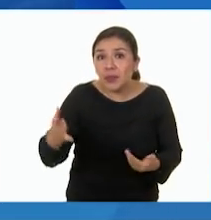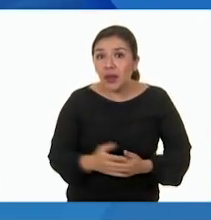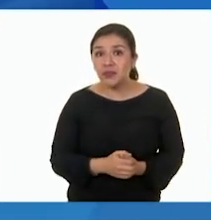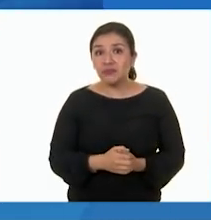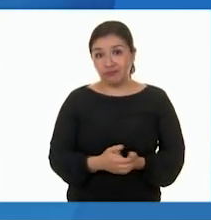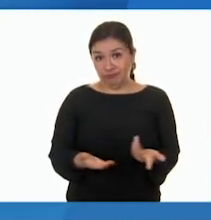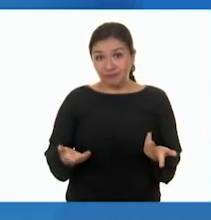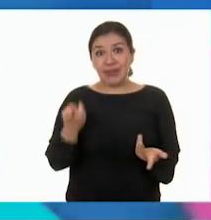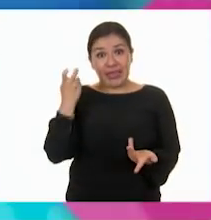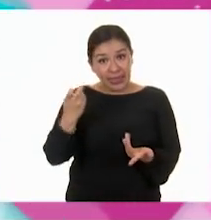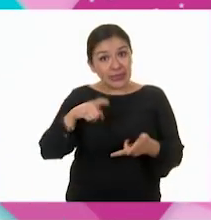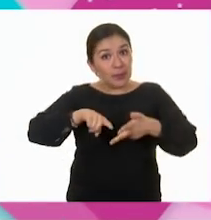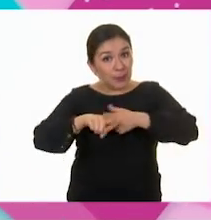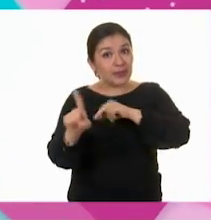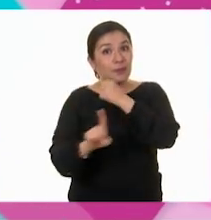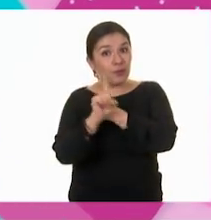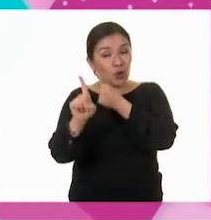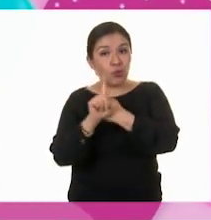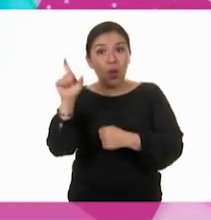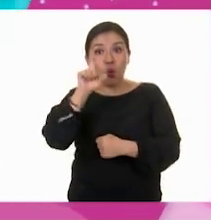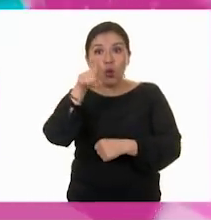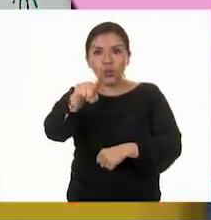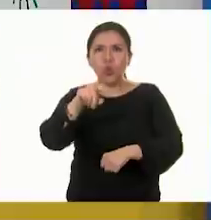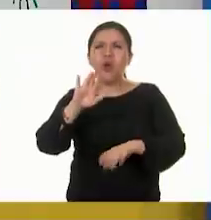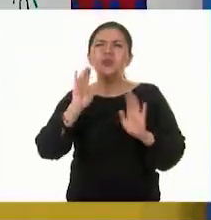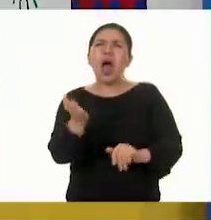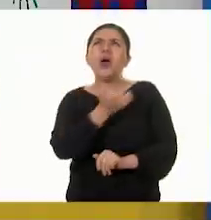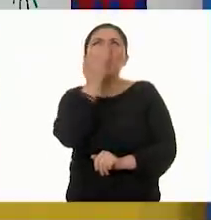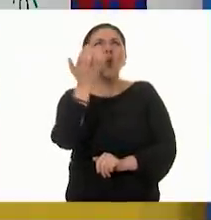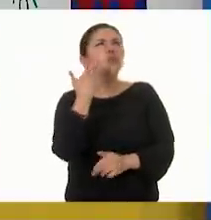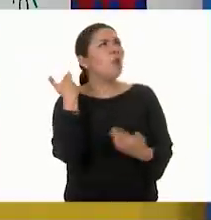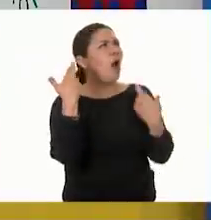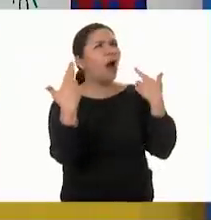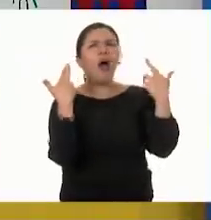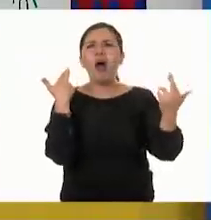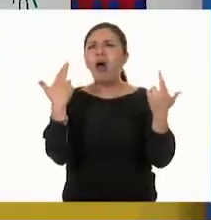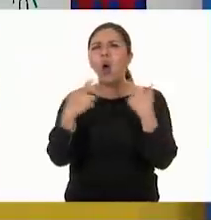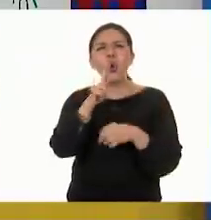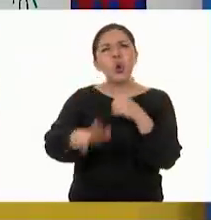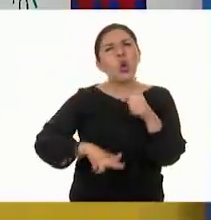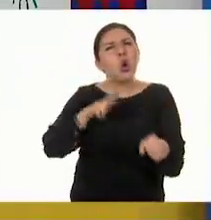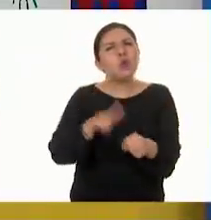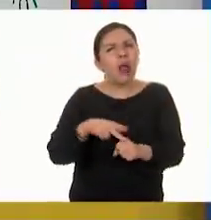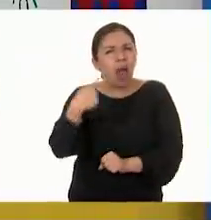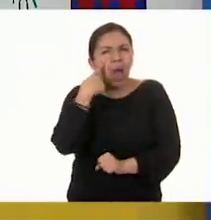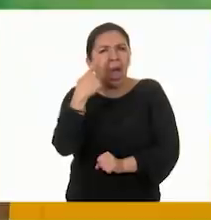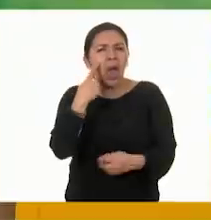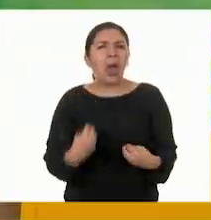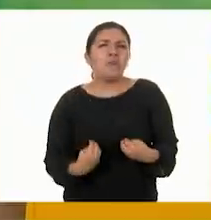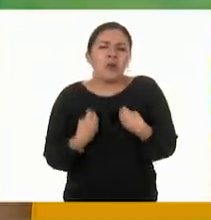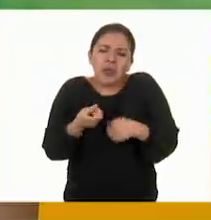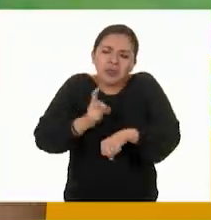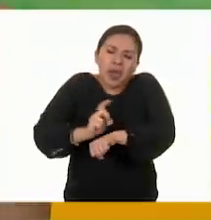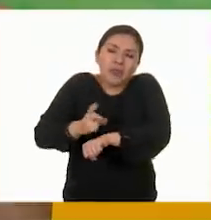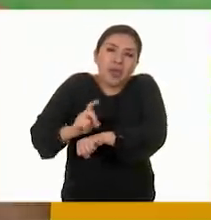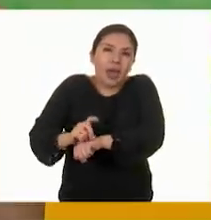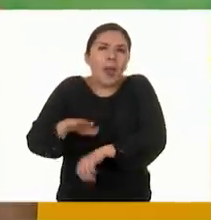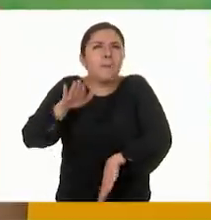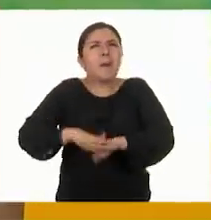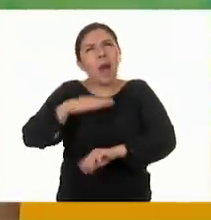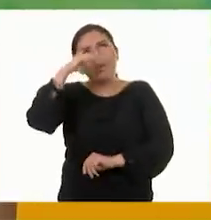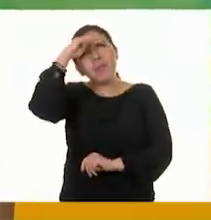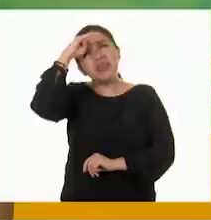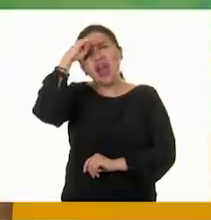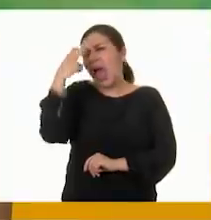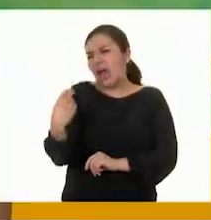empieza aquí el problema, porque cuando estamos ya muy acostumbrados a ciertos ruidos que los vivimos día con día, tendemos a pensar